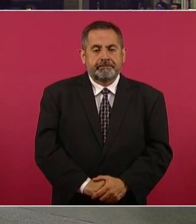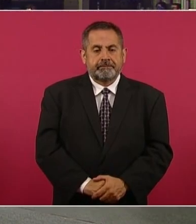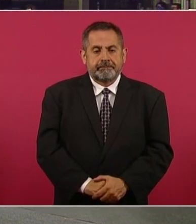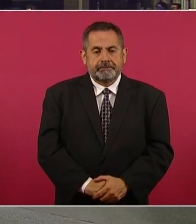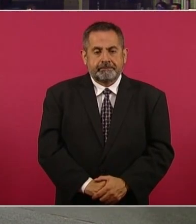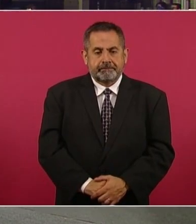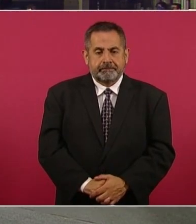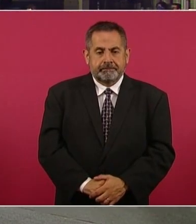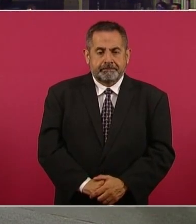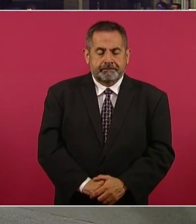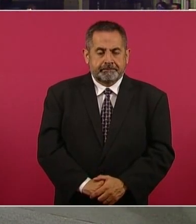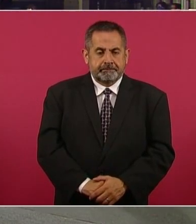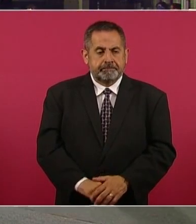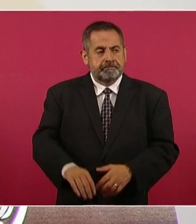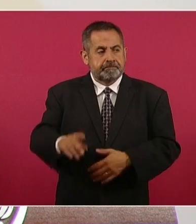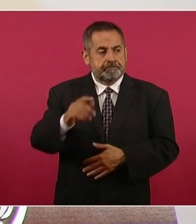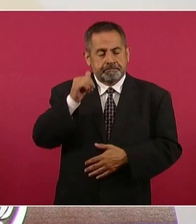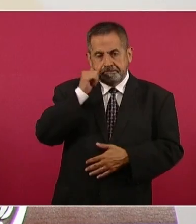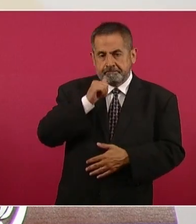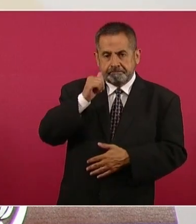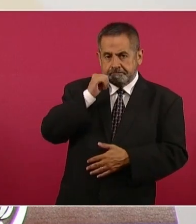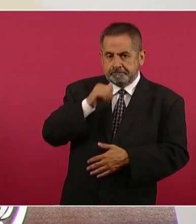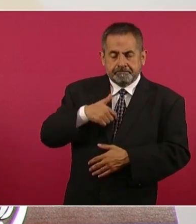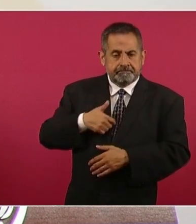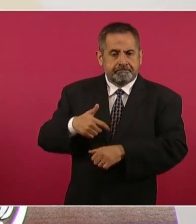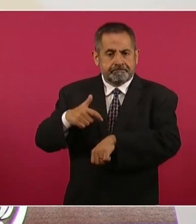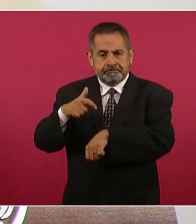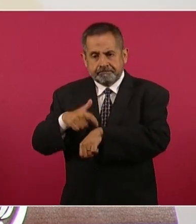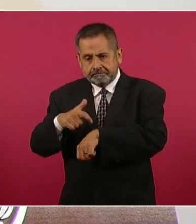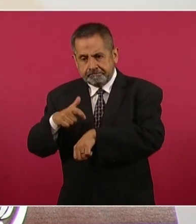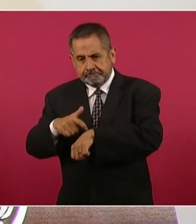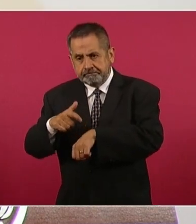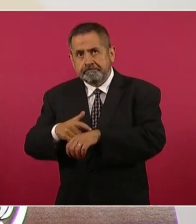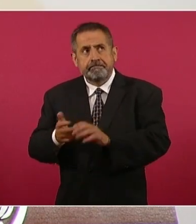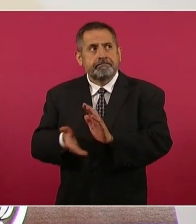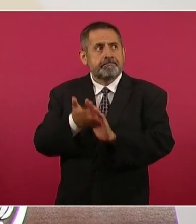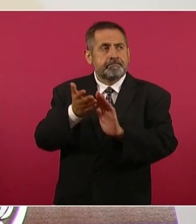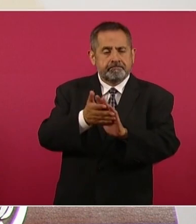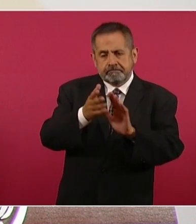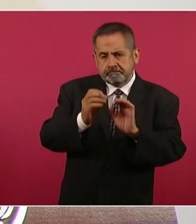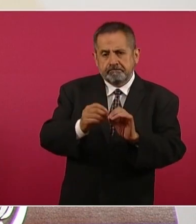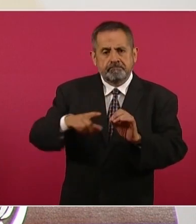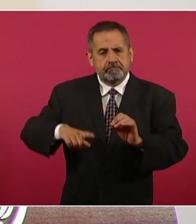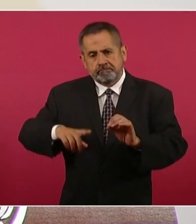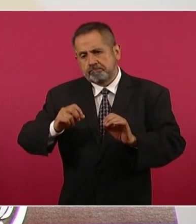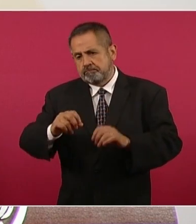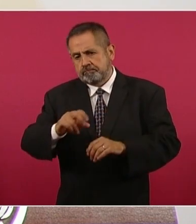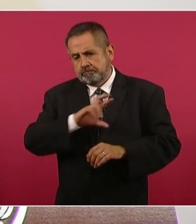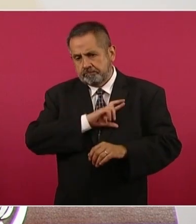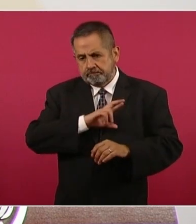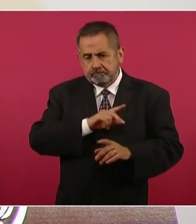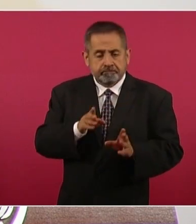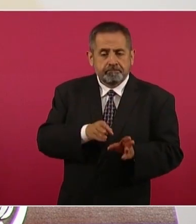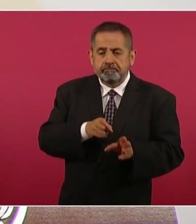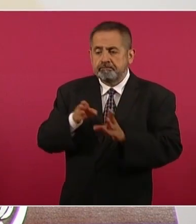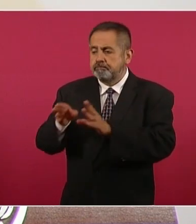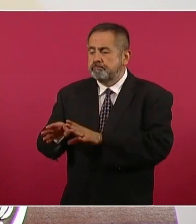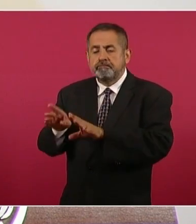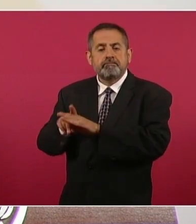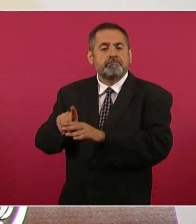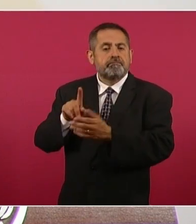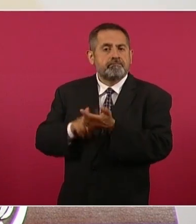Siempre tenemos que compaginar los tiempos de una obra pública o privada con los que requiere